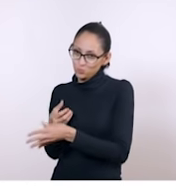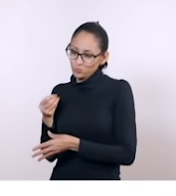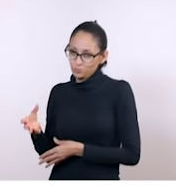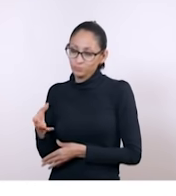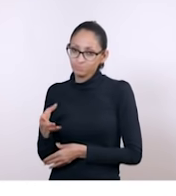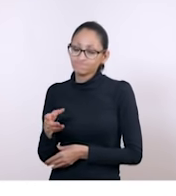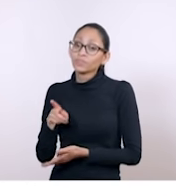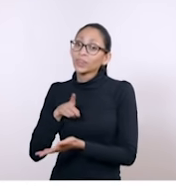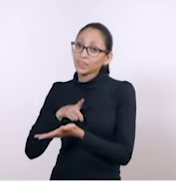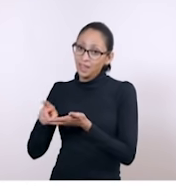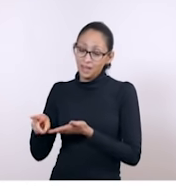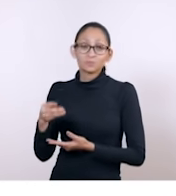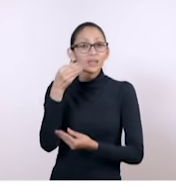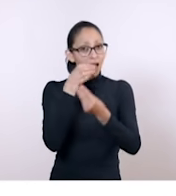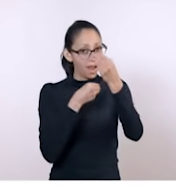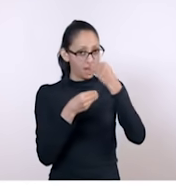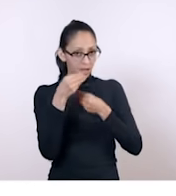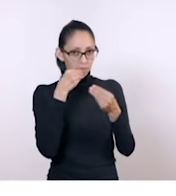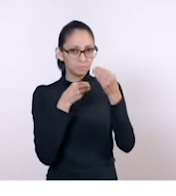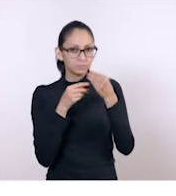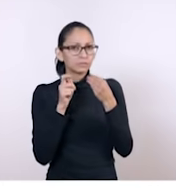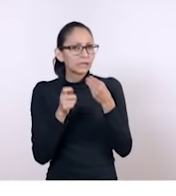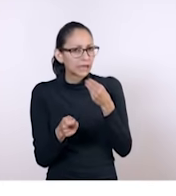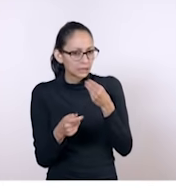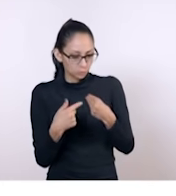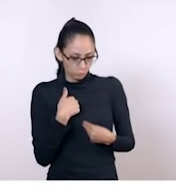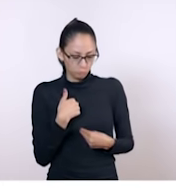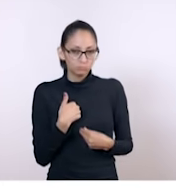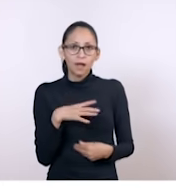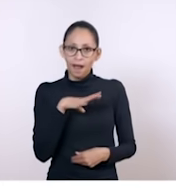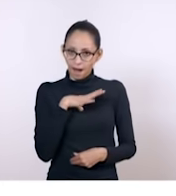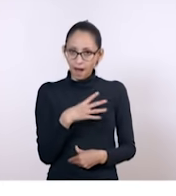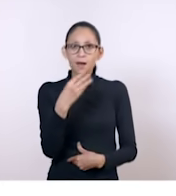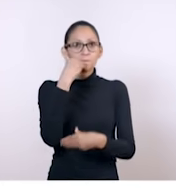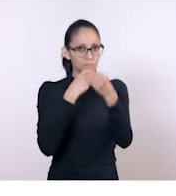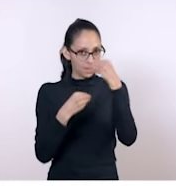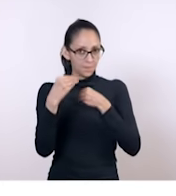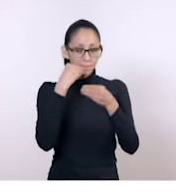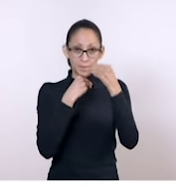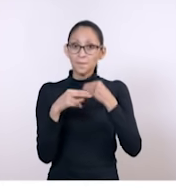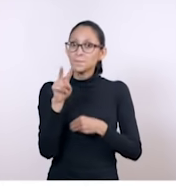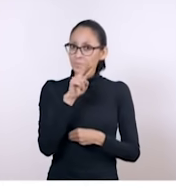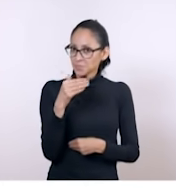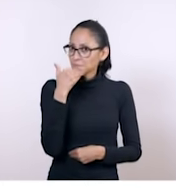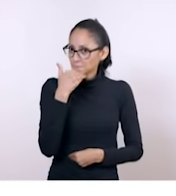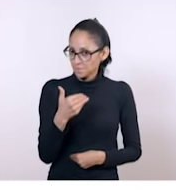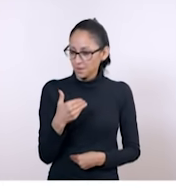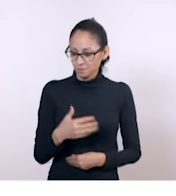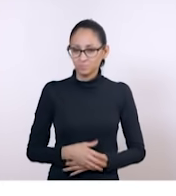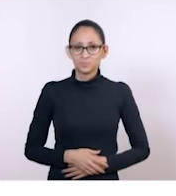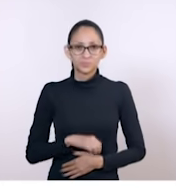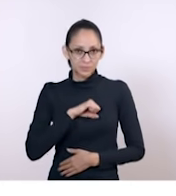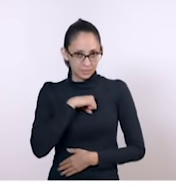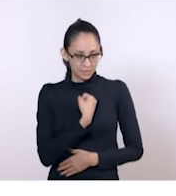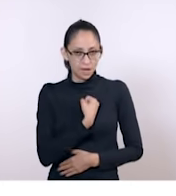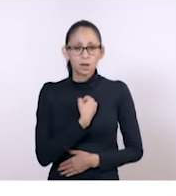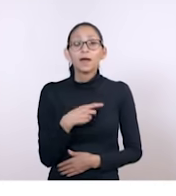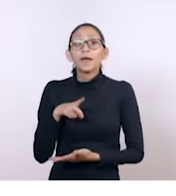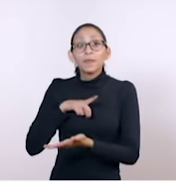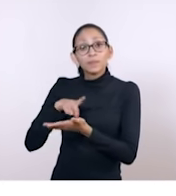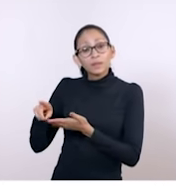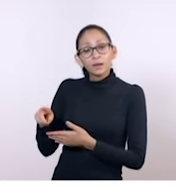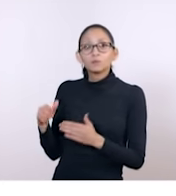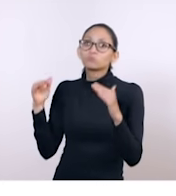a la alimentación. Contar con alimentos suficientes y nutritivos. El derecho a una vivienda.